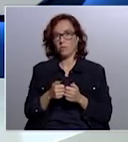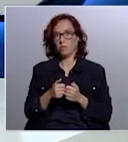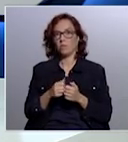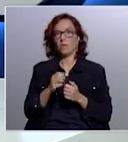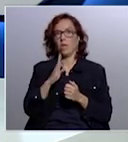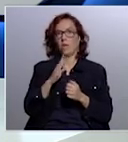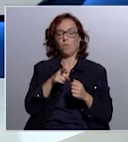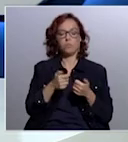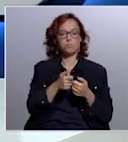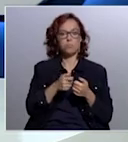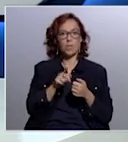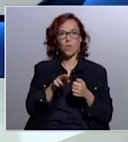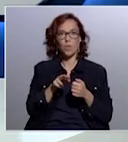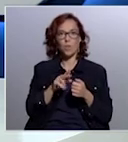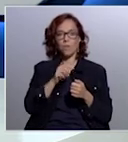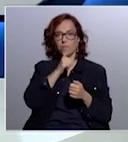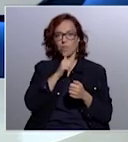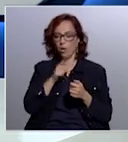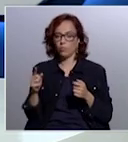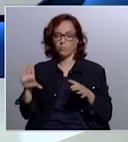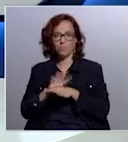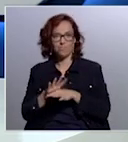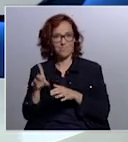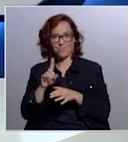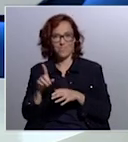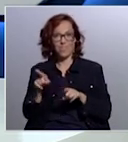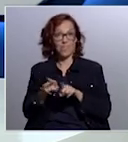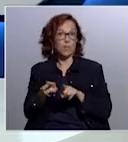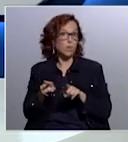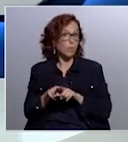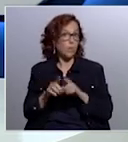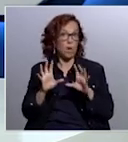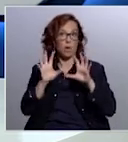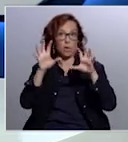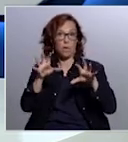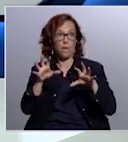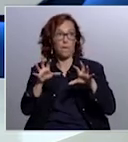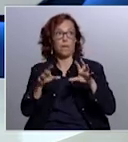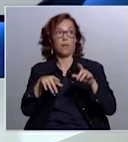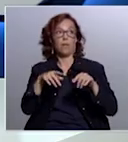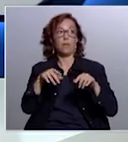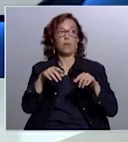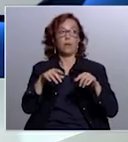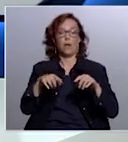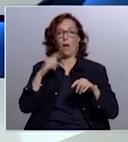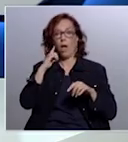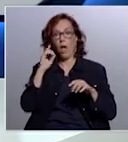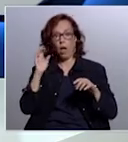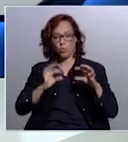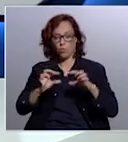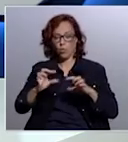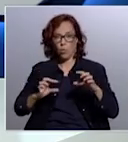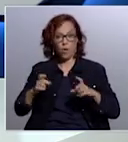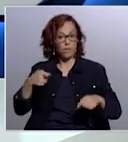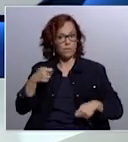4 ya no te sirven lo mismo pasa con las instalaciones escénicas con las robóticas con las consolas de audio de luces hay